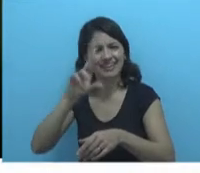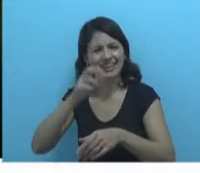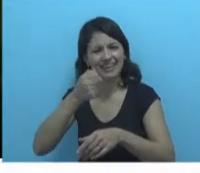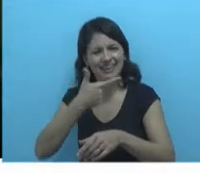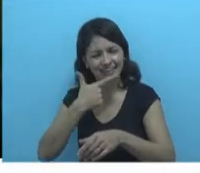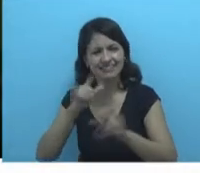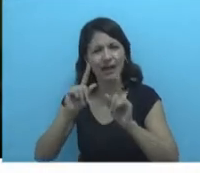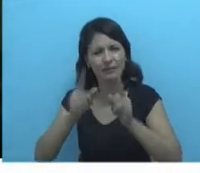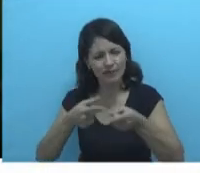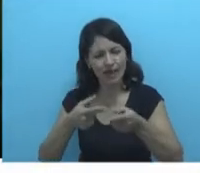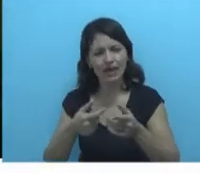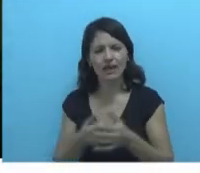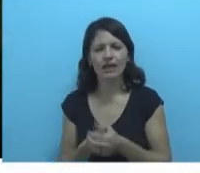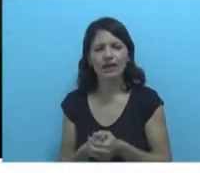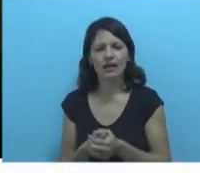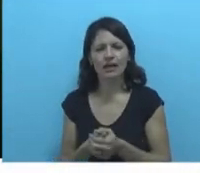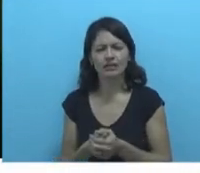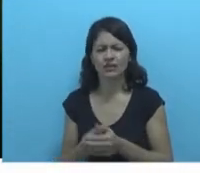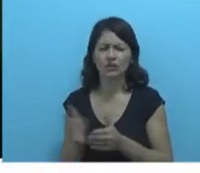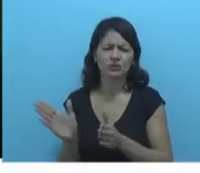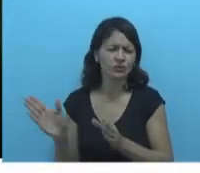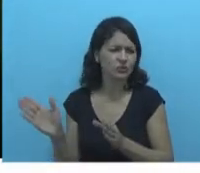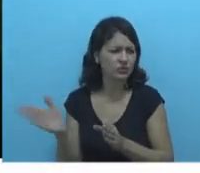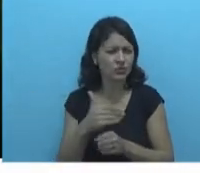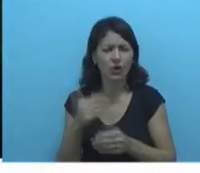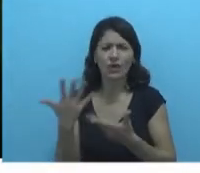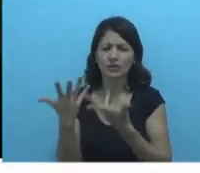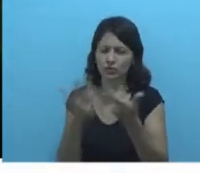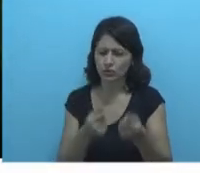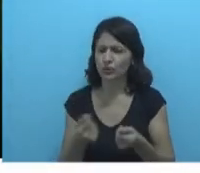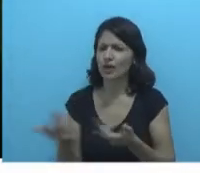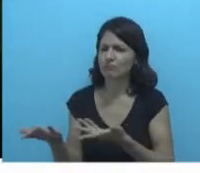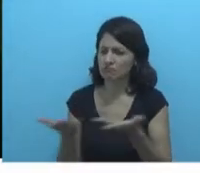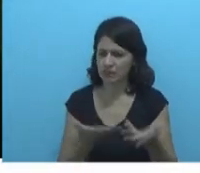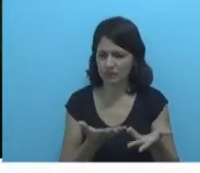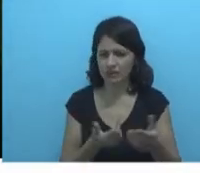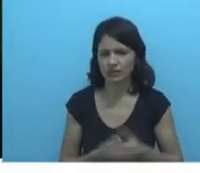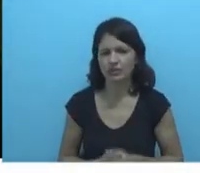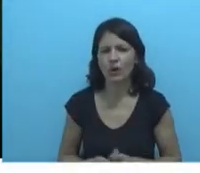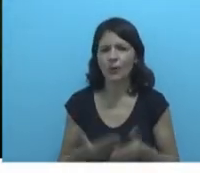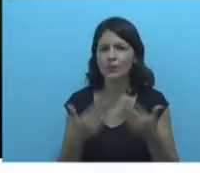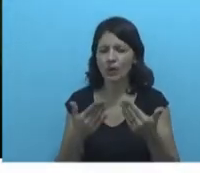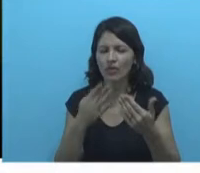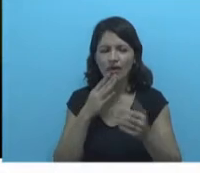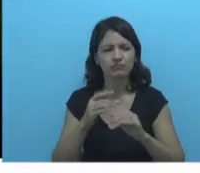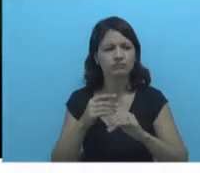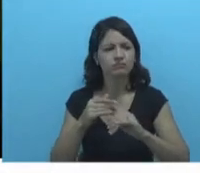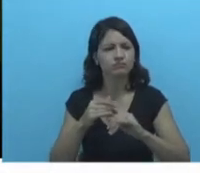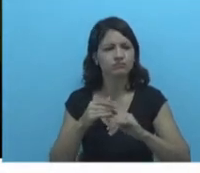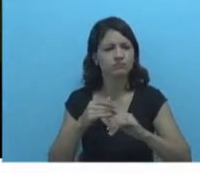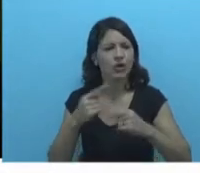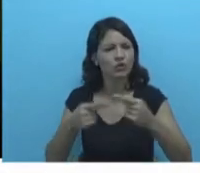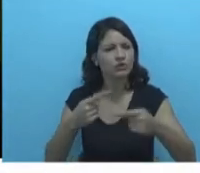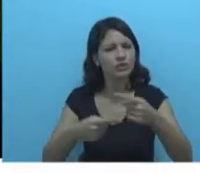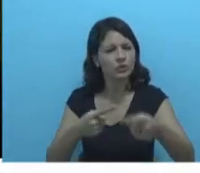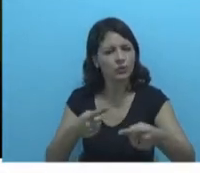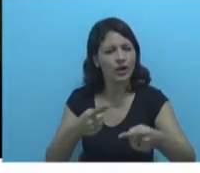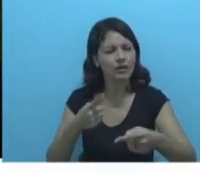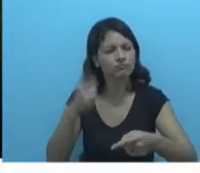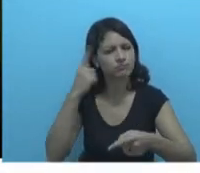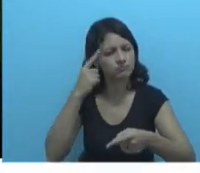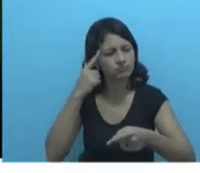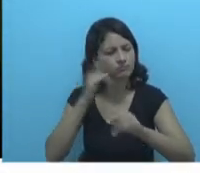inquietud y todo aporte va a ser muy bienvenido para que estas jornadas permitan seguir construyendo